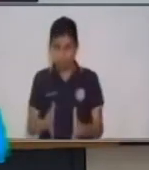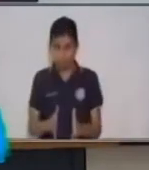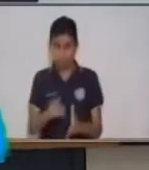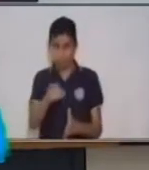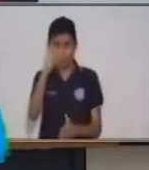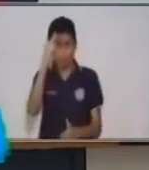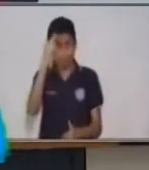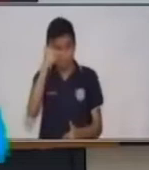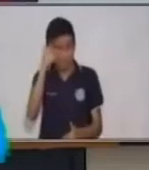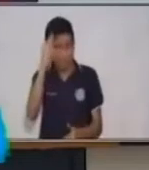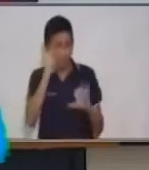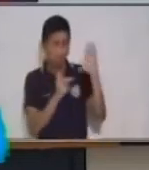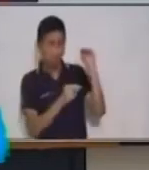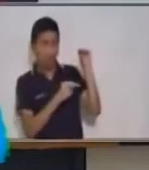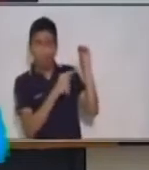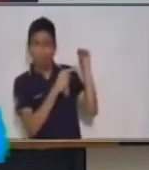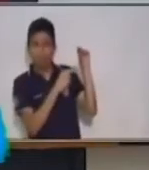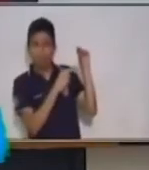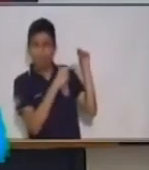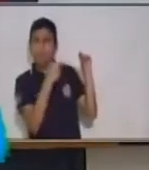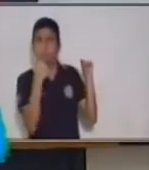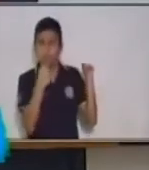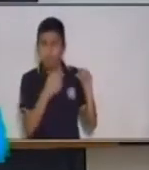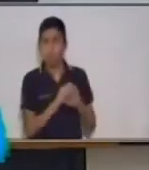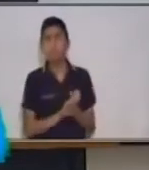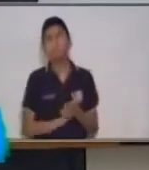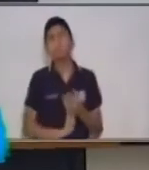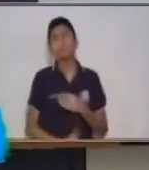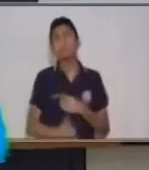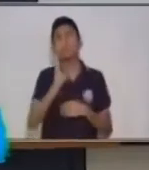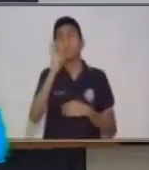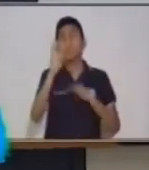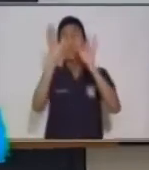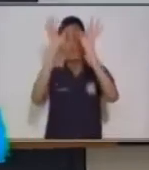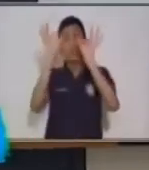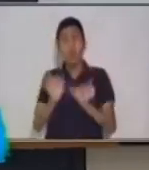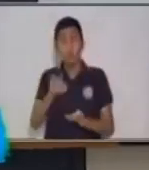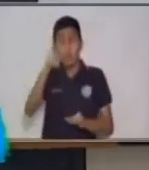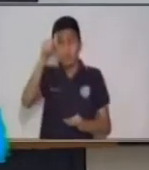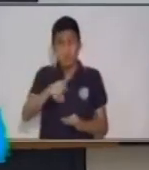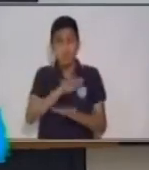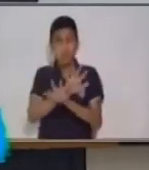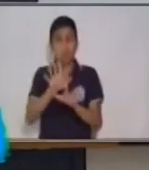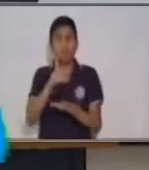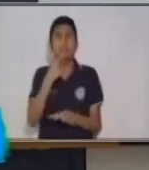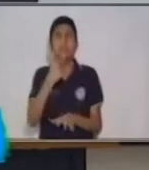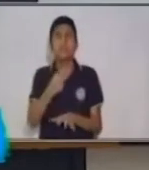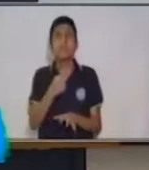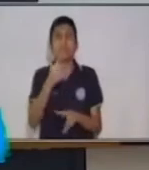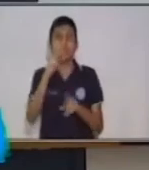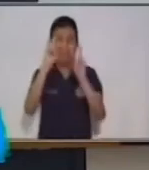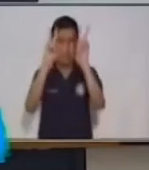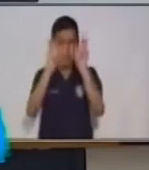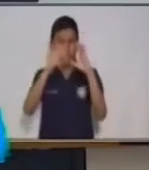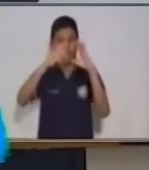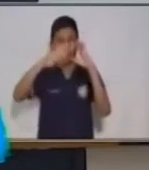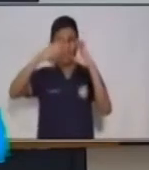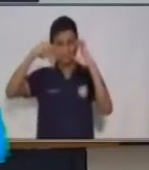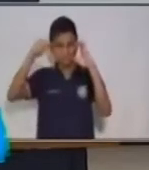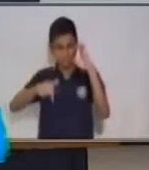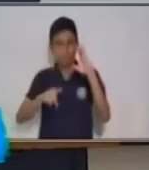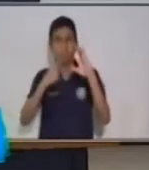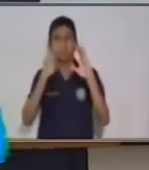algún momento, y aquí lo estamos retroalimentando. De esta forma, vamos a mencionar con la gráfica que tenemos acá,